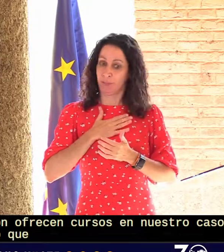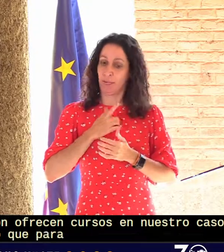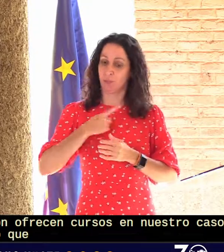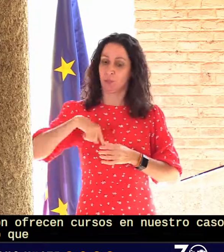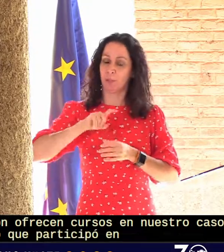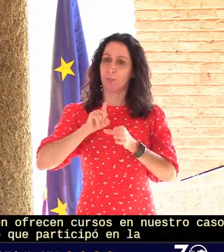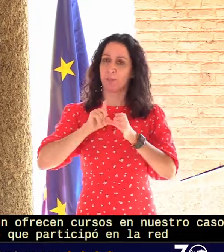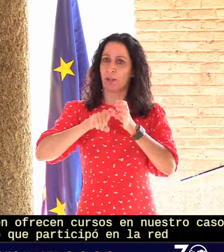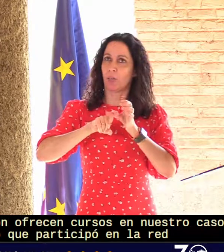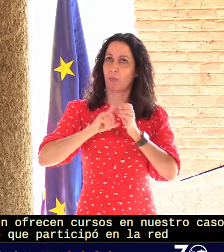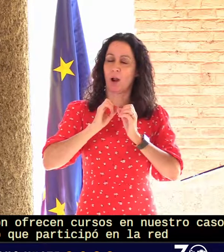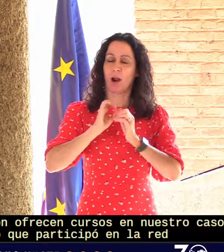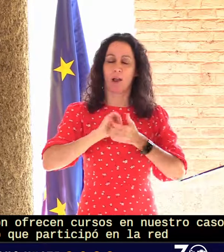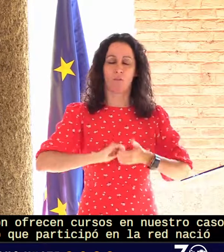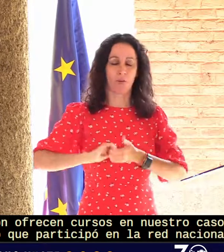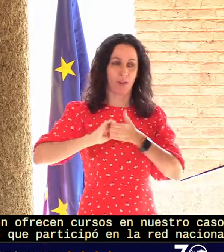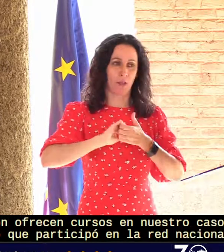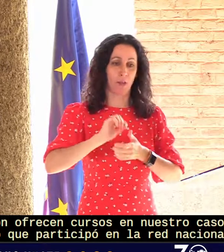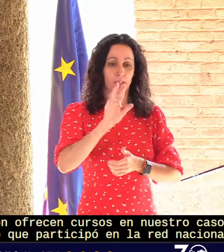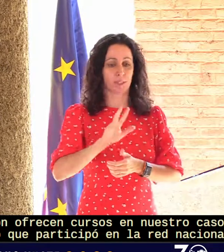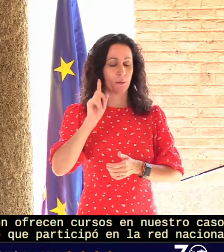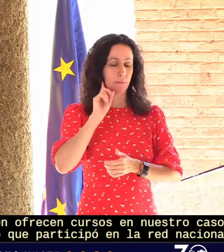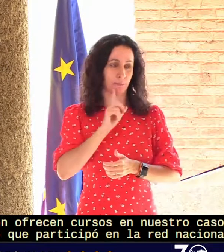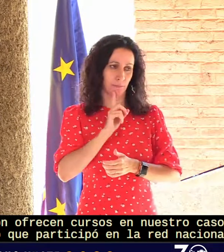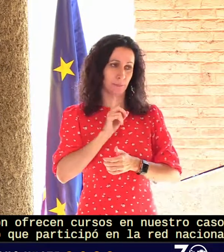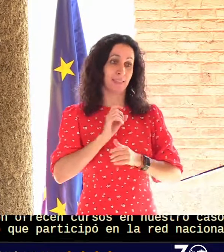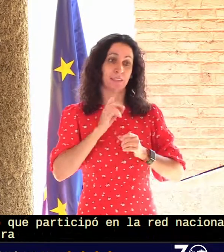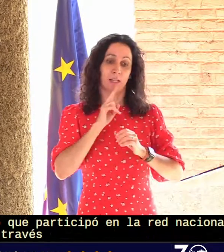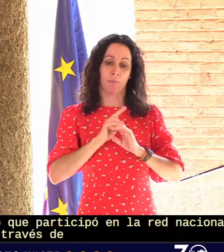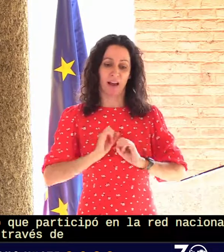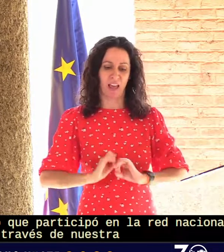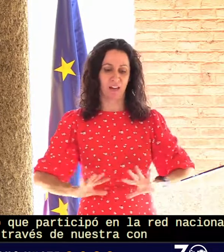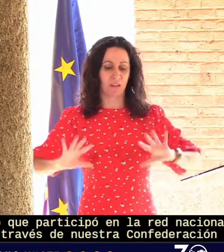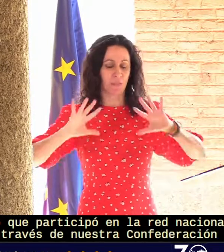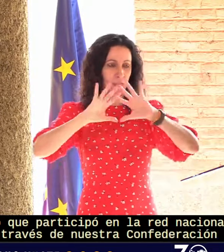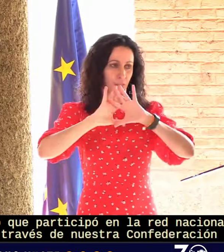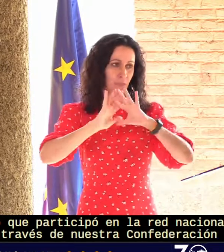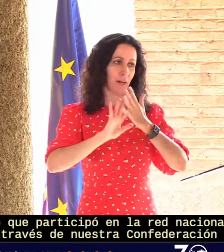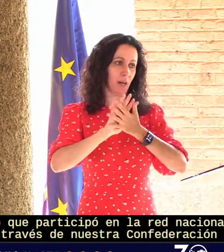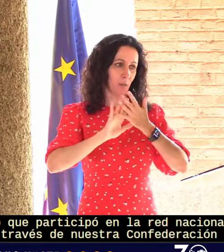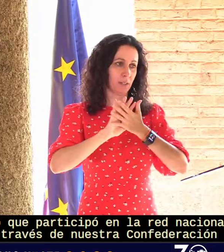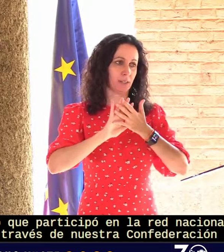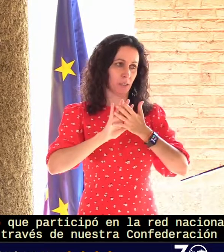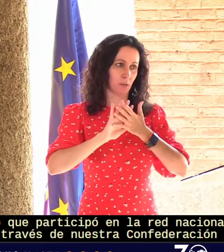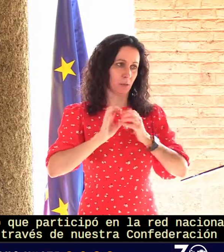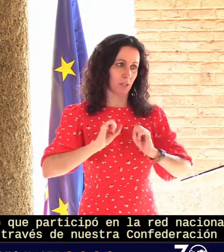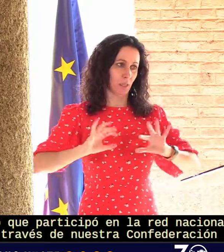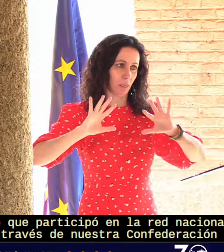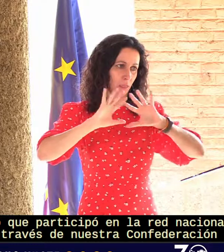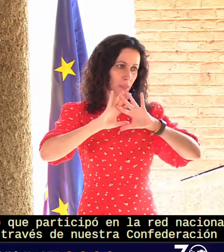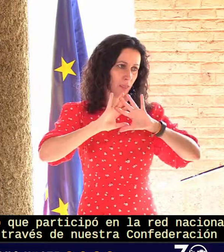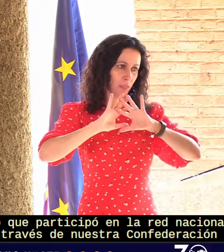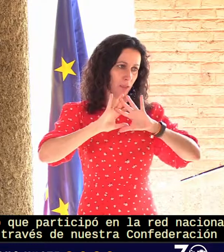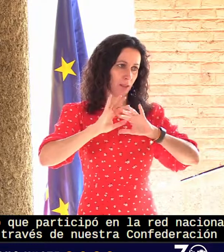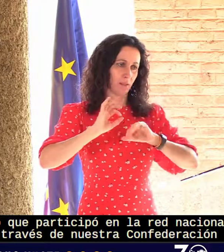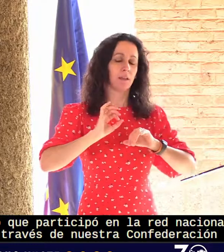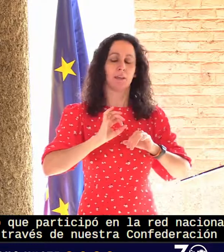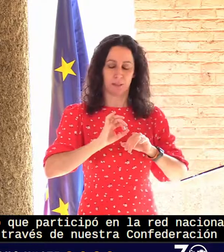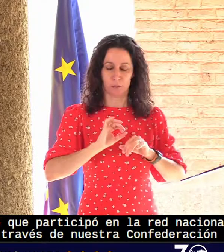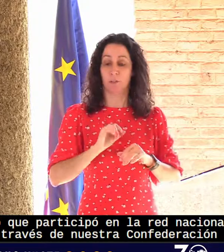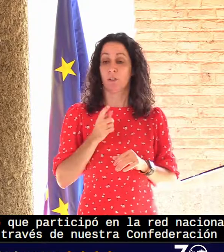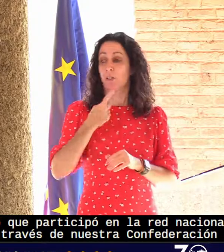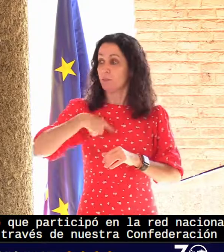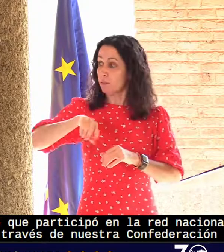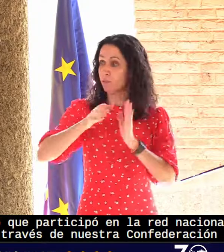participo en la red eh Nacional de lengua de signos que es a través de nuestra confederación eem que es la